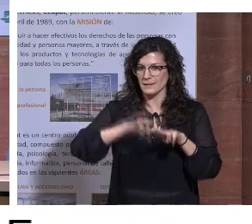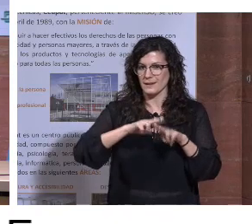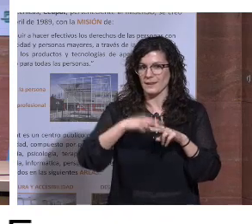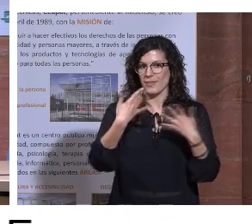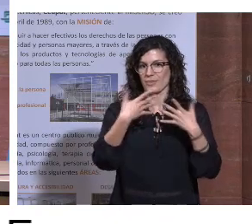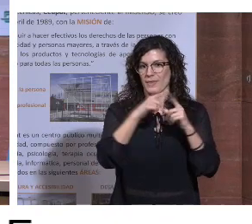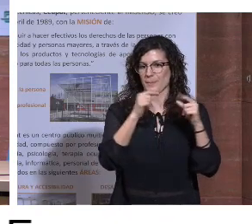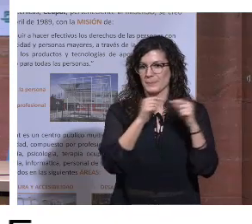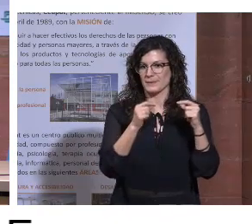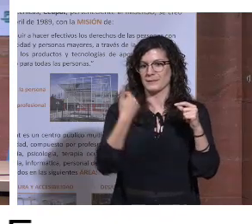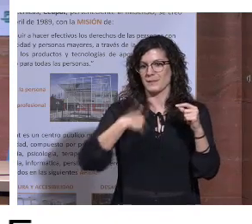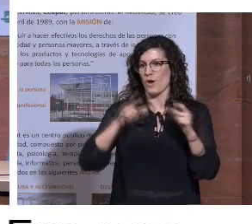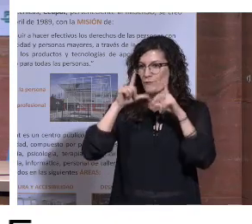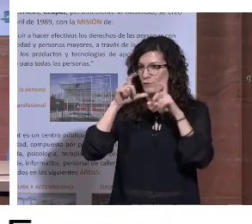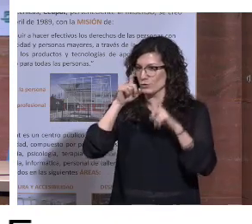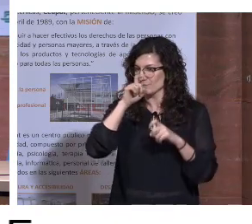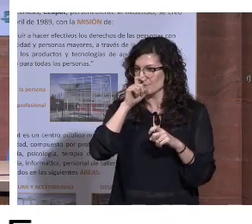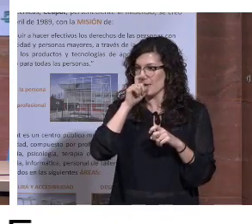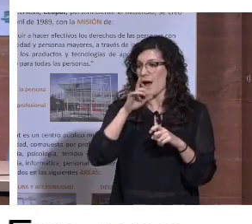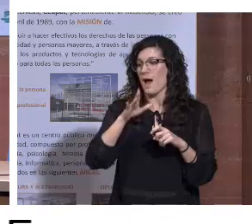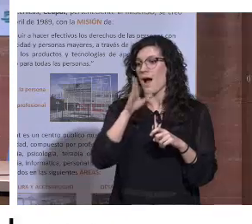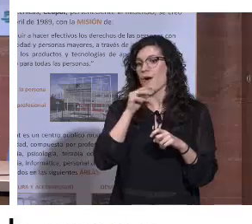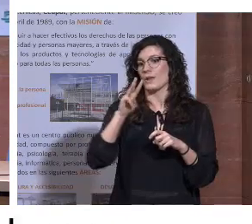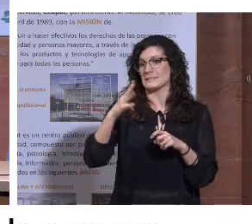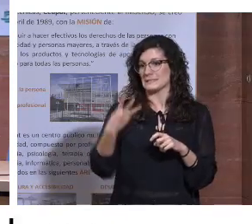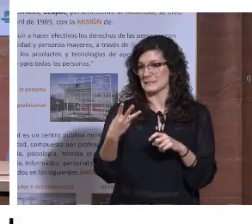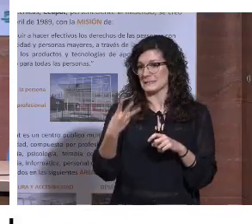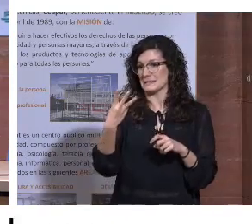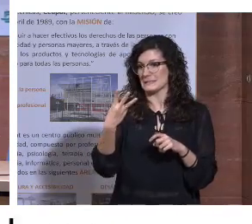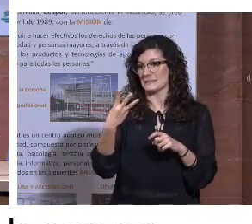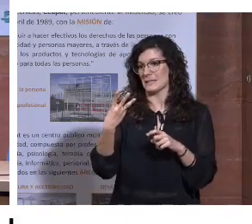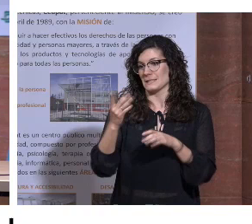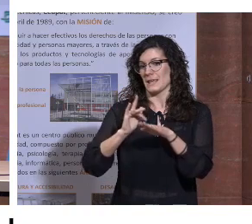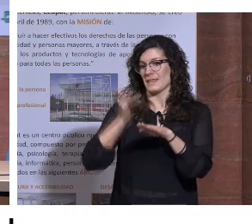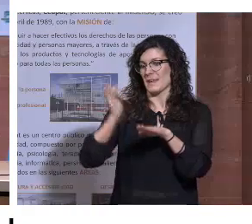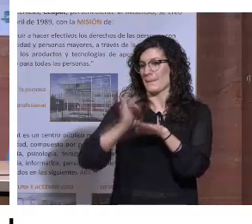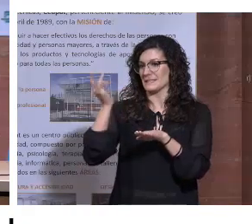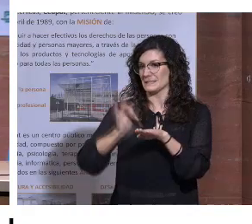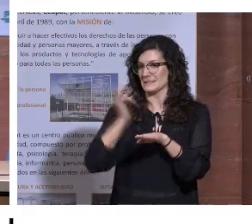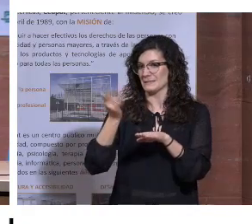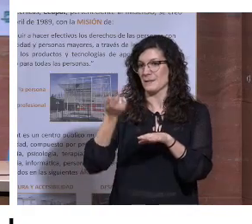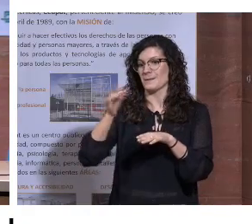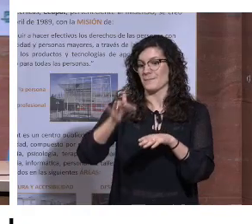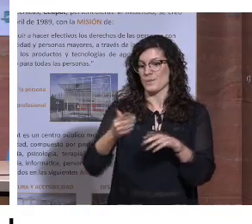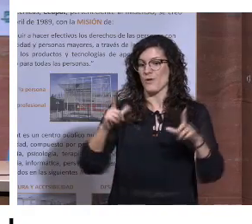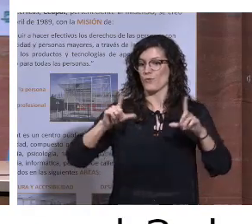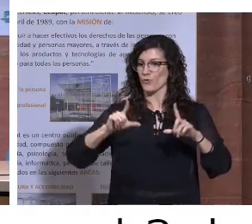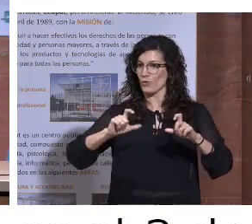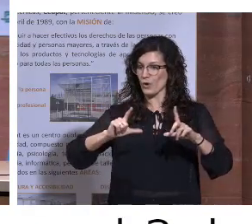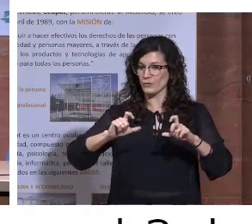una carta negra de 10 de picas, que me hizo la foto con ella. Y ahora es el 3, el 3 de diamantes. Y yo me he hecho una foto, con la